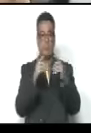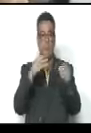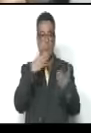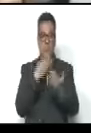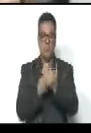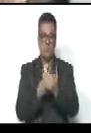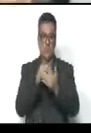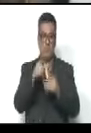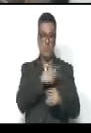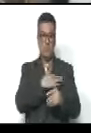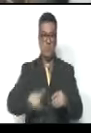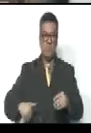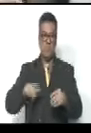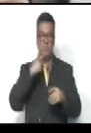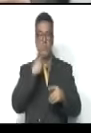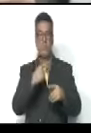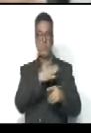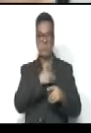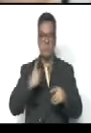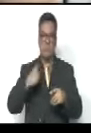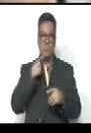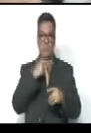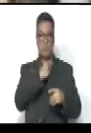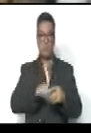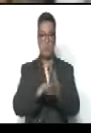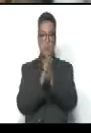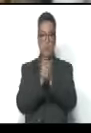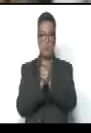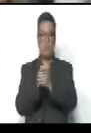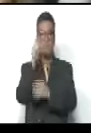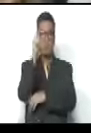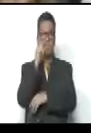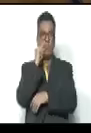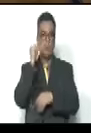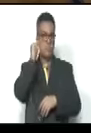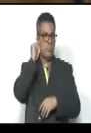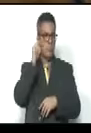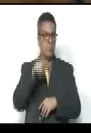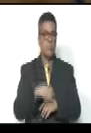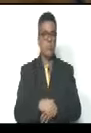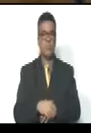Muchísimas gracias, querido presidente. Muchísimas gracias, colegas diputados y diputadas.